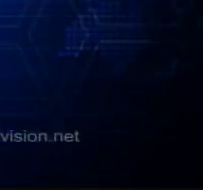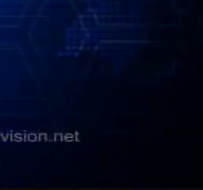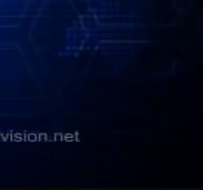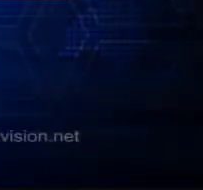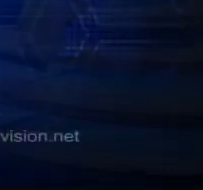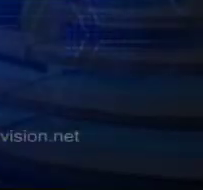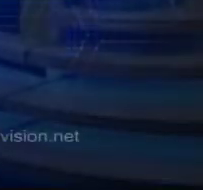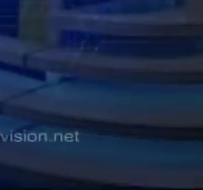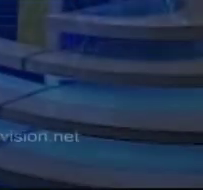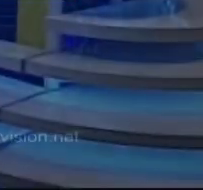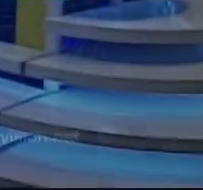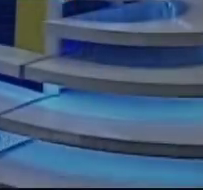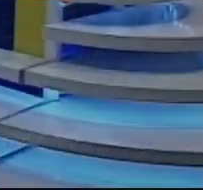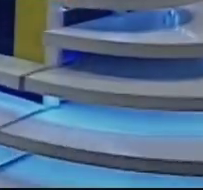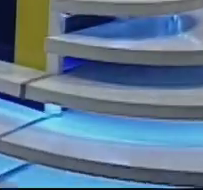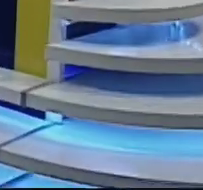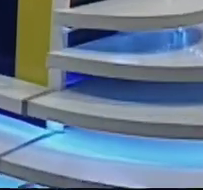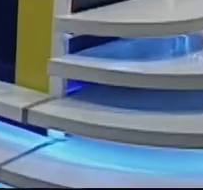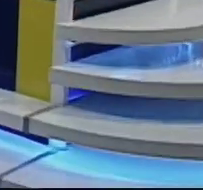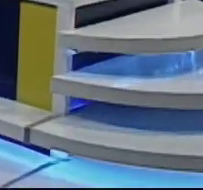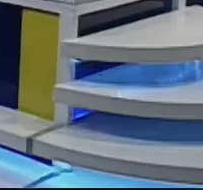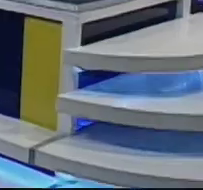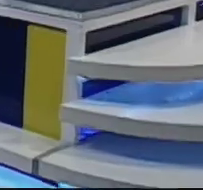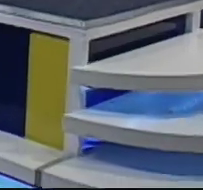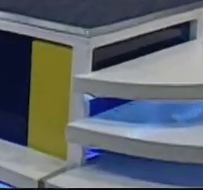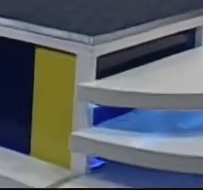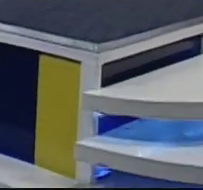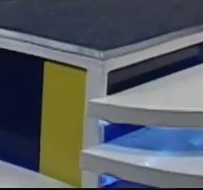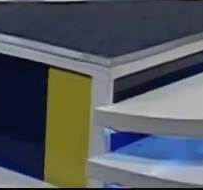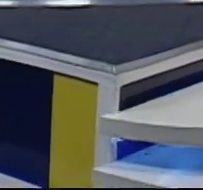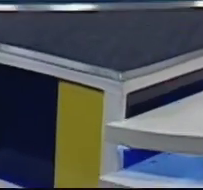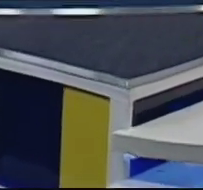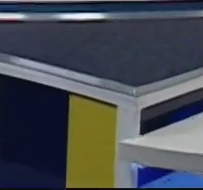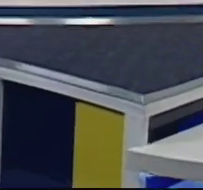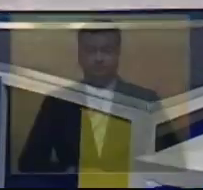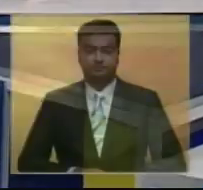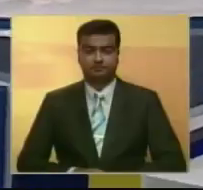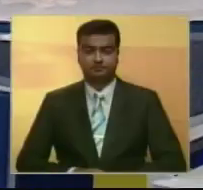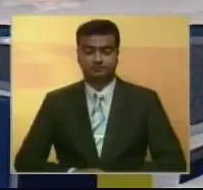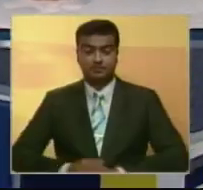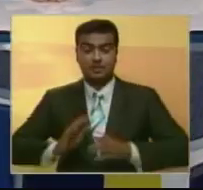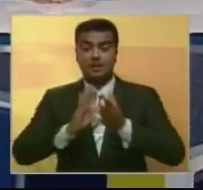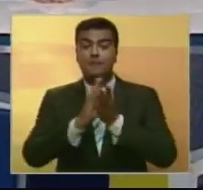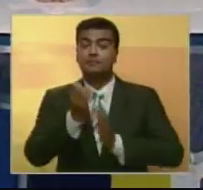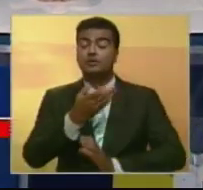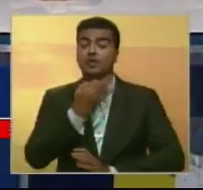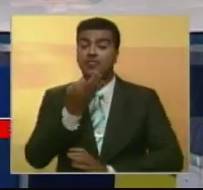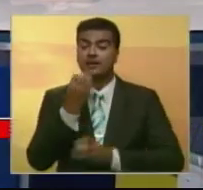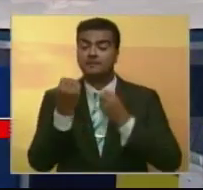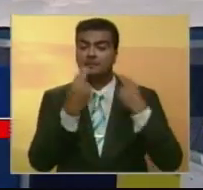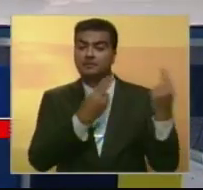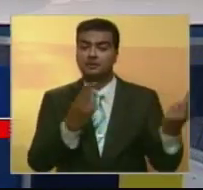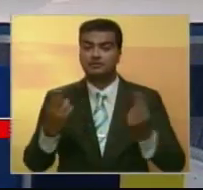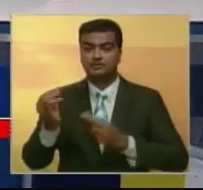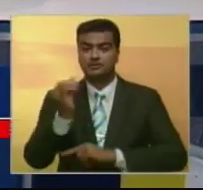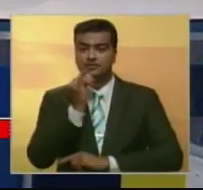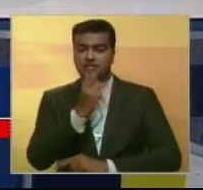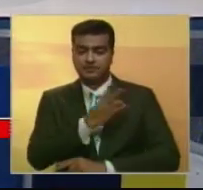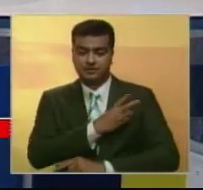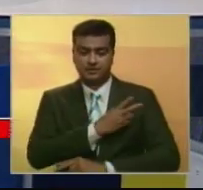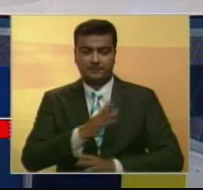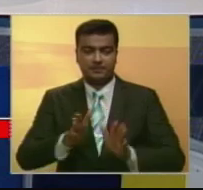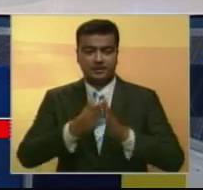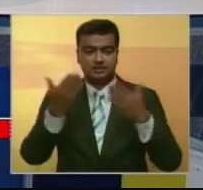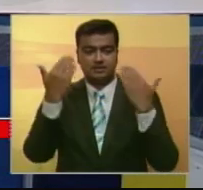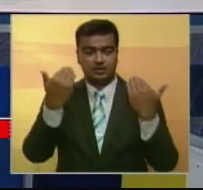Noticiero Venevisión. Información justa y balanceada. Amigos, feliz tarde. Bienvenidos a la emisión meridiana de su noticiero